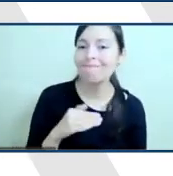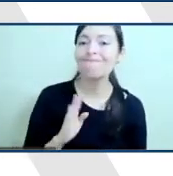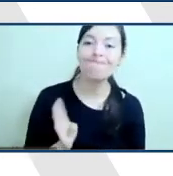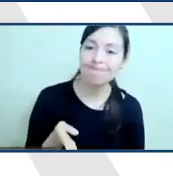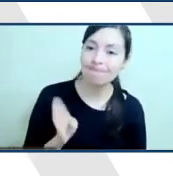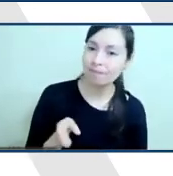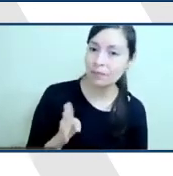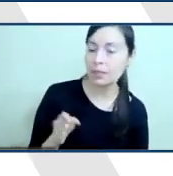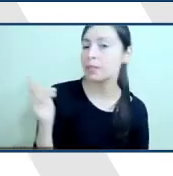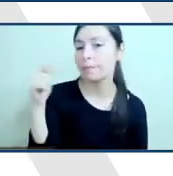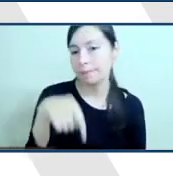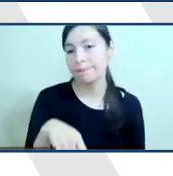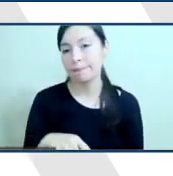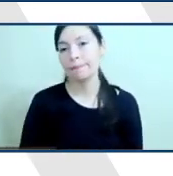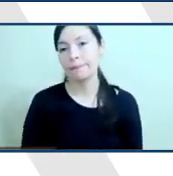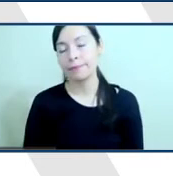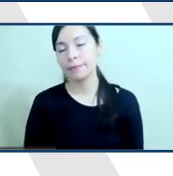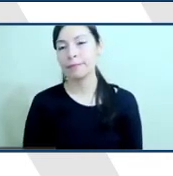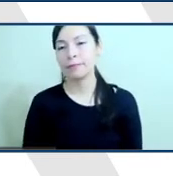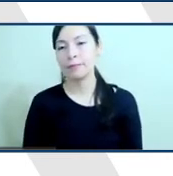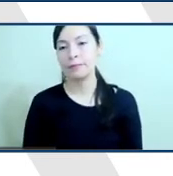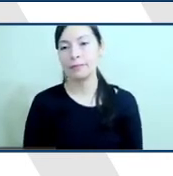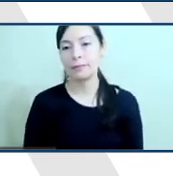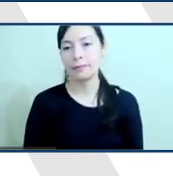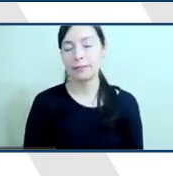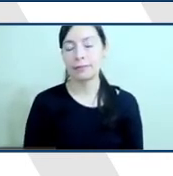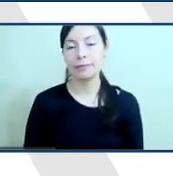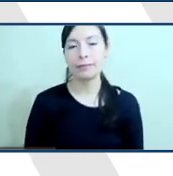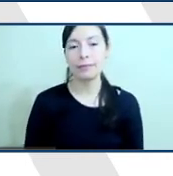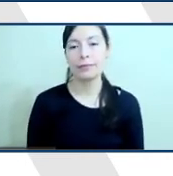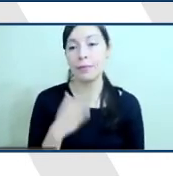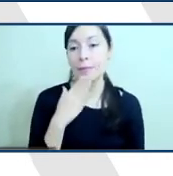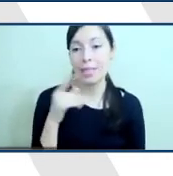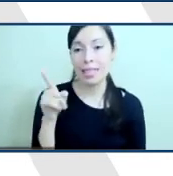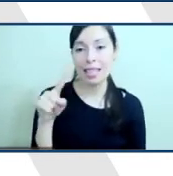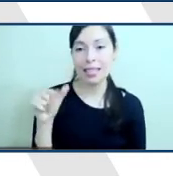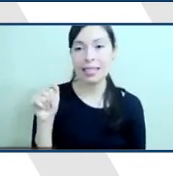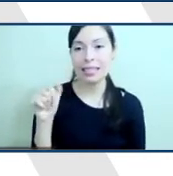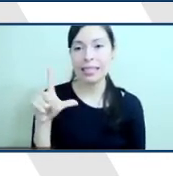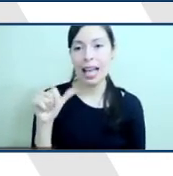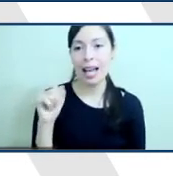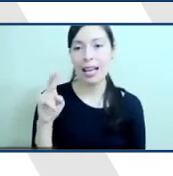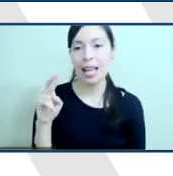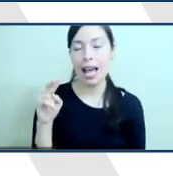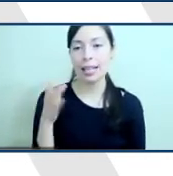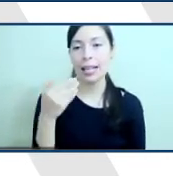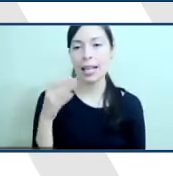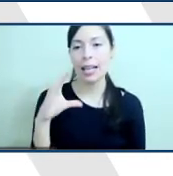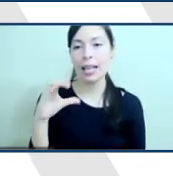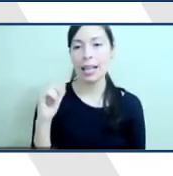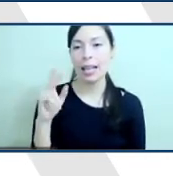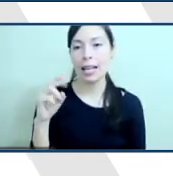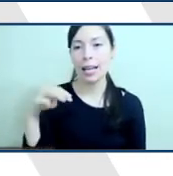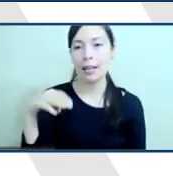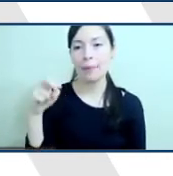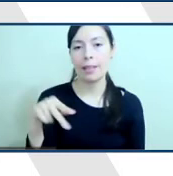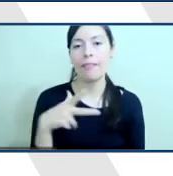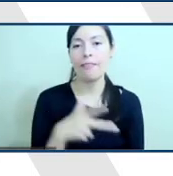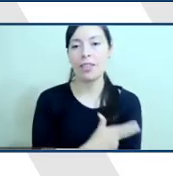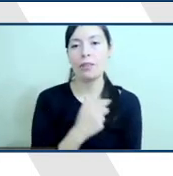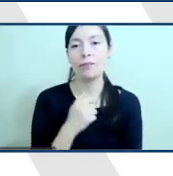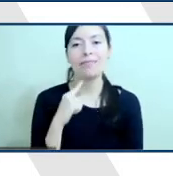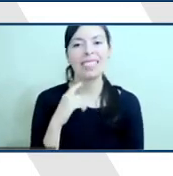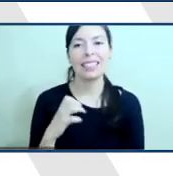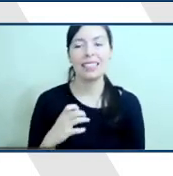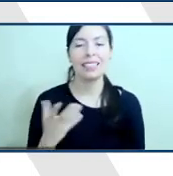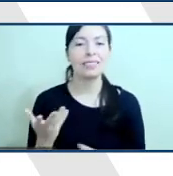hoy. Y luego, en el caso de Salar del Carmen, ¿qué falló? Fíjense que cuando cierra Montezuma el